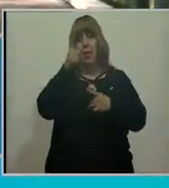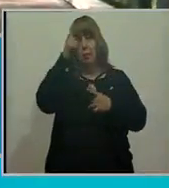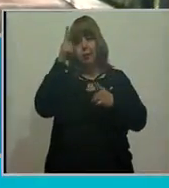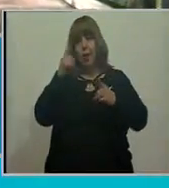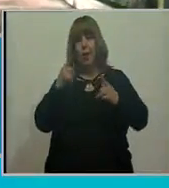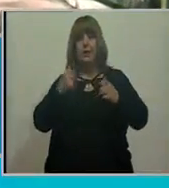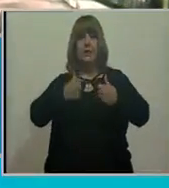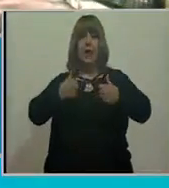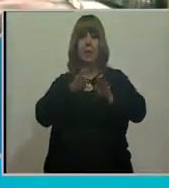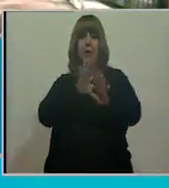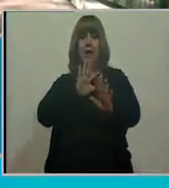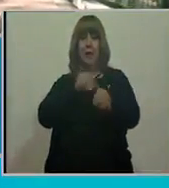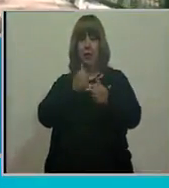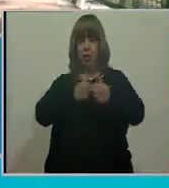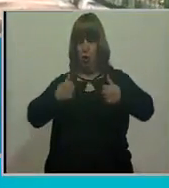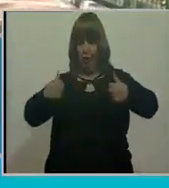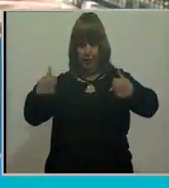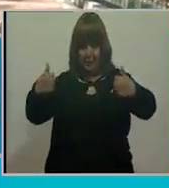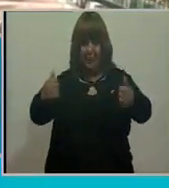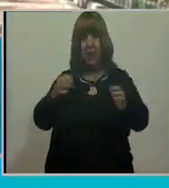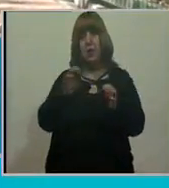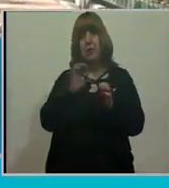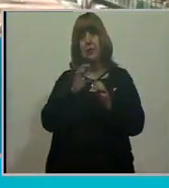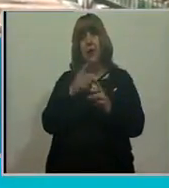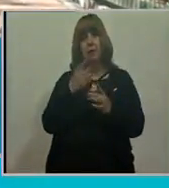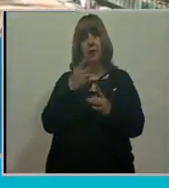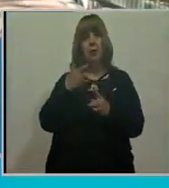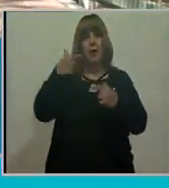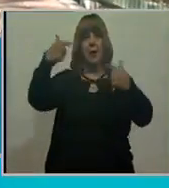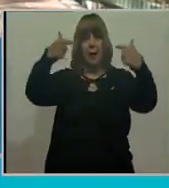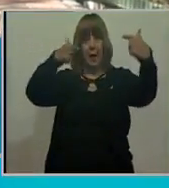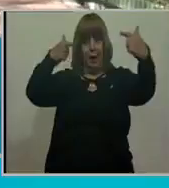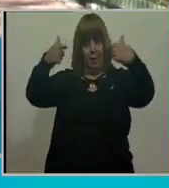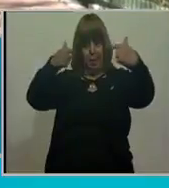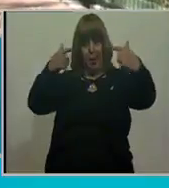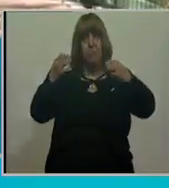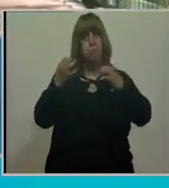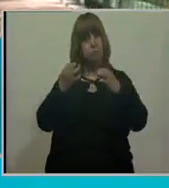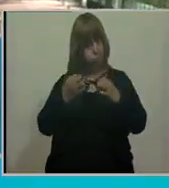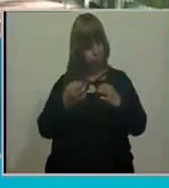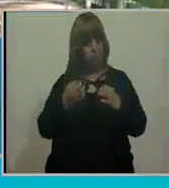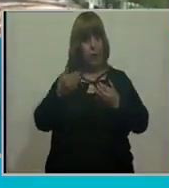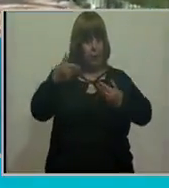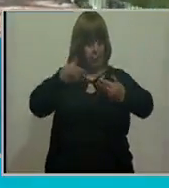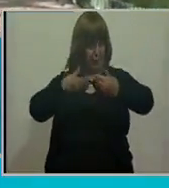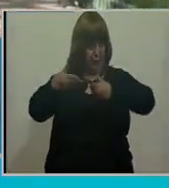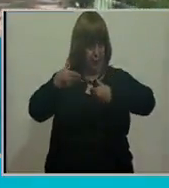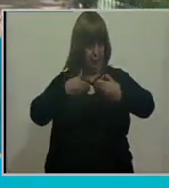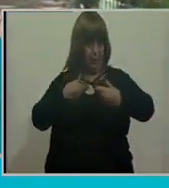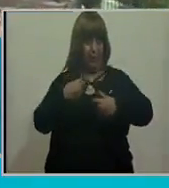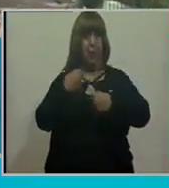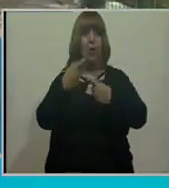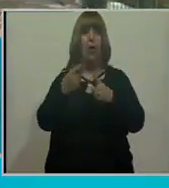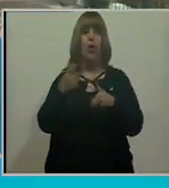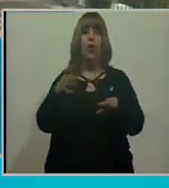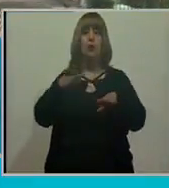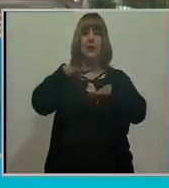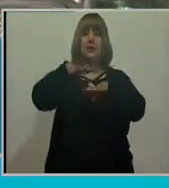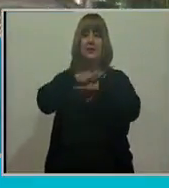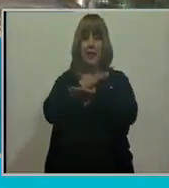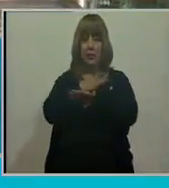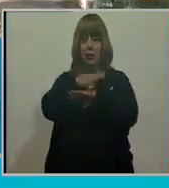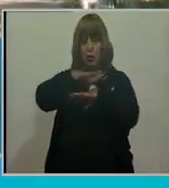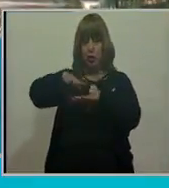una particularidad importante, hay plazas emblemáticas que son las plazas céntricas, esas plazas sí son plazas abiertas. Hoy tenemos el